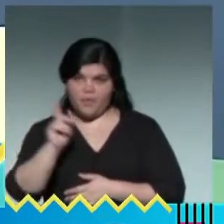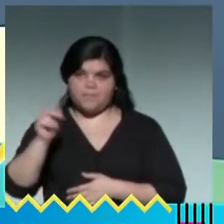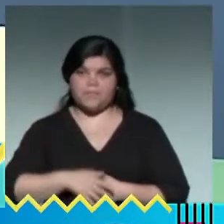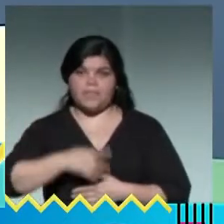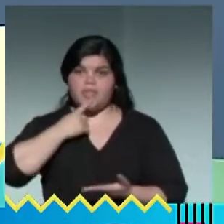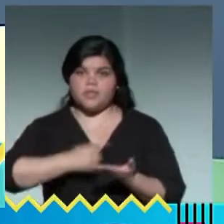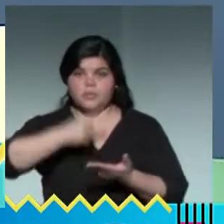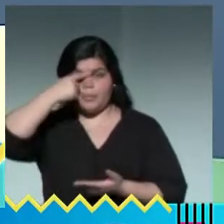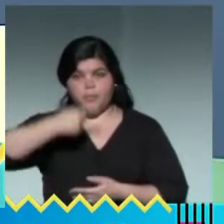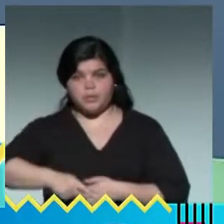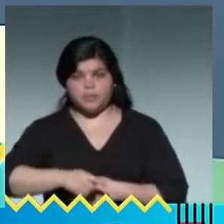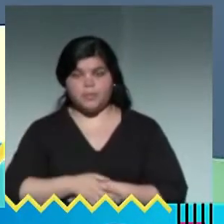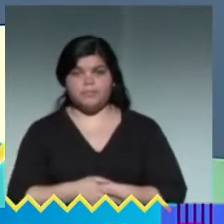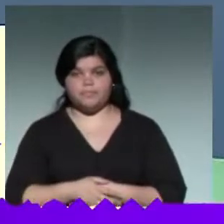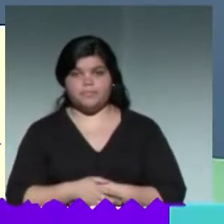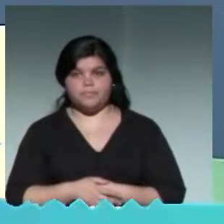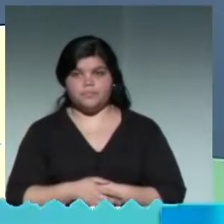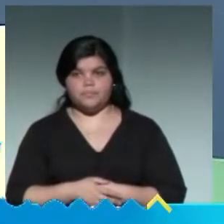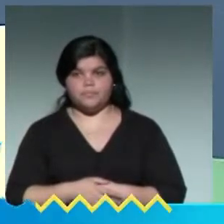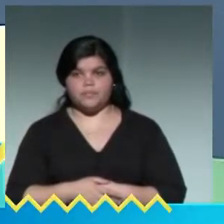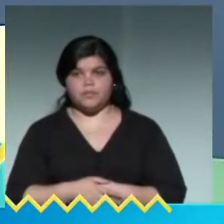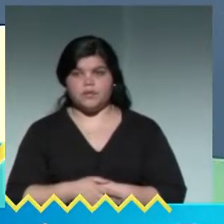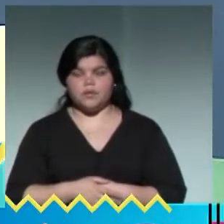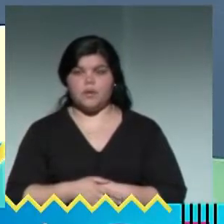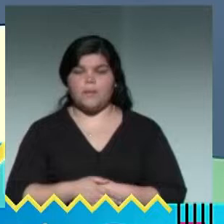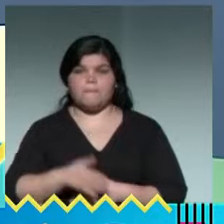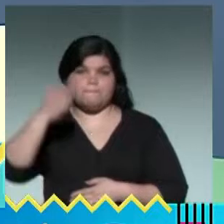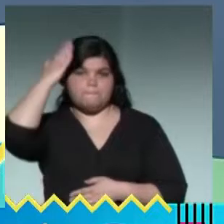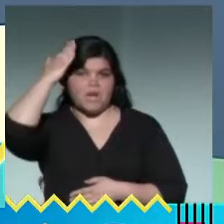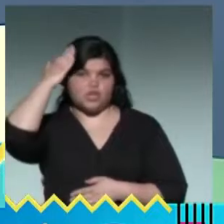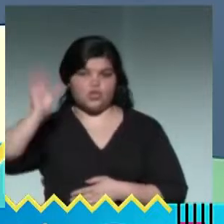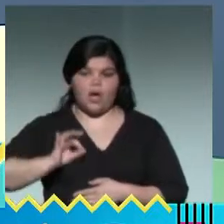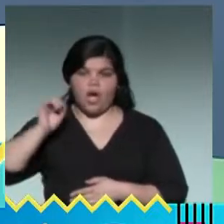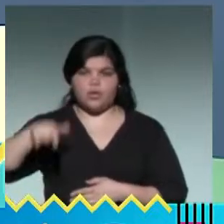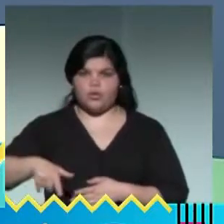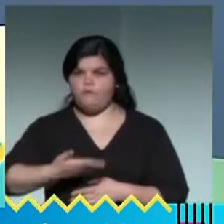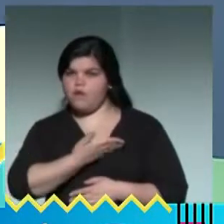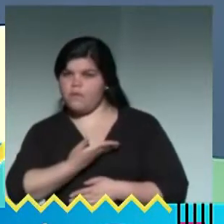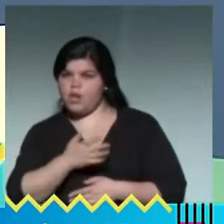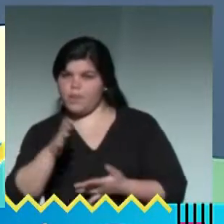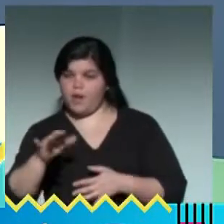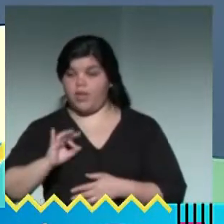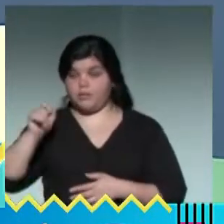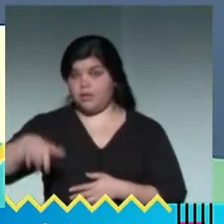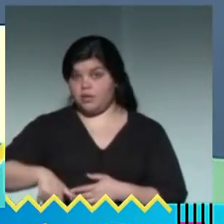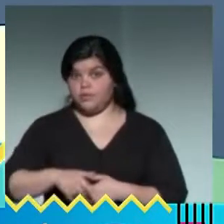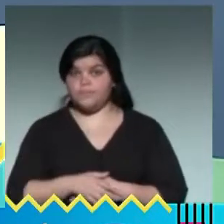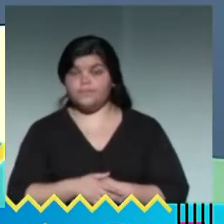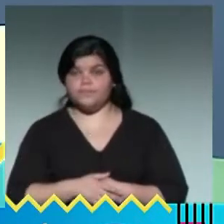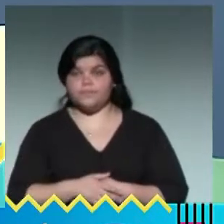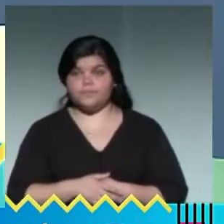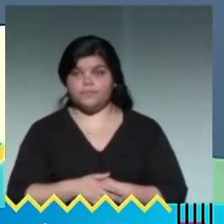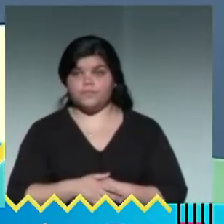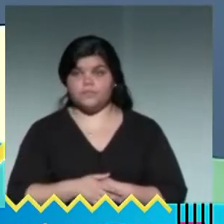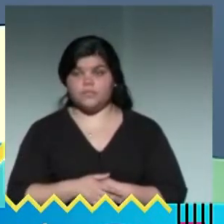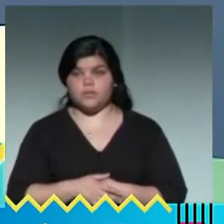último fallo, que es de marzo de este año, febrero-marzo de este año, lo que dijo es que